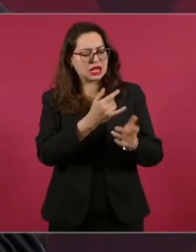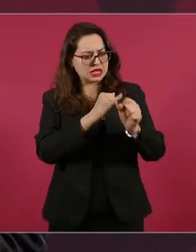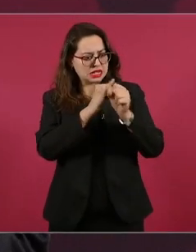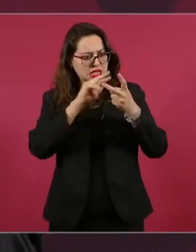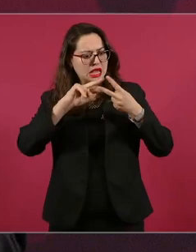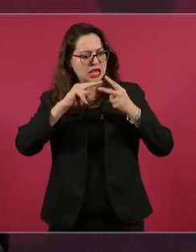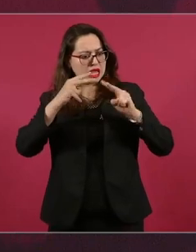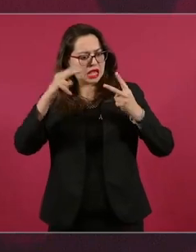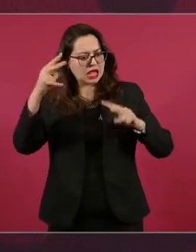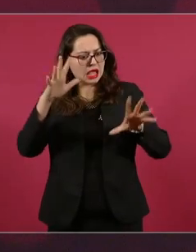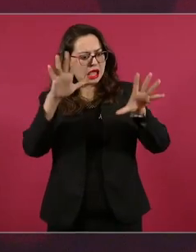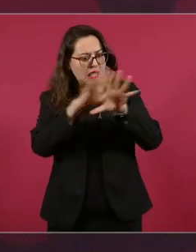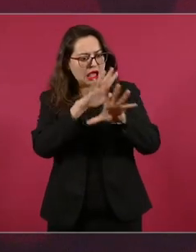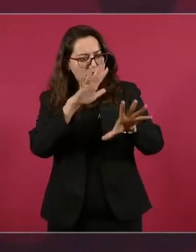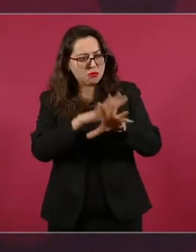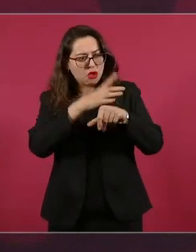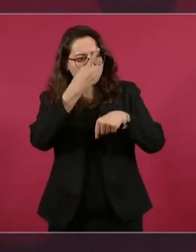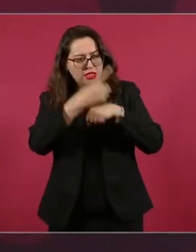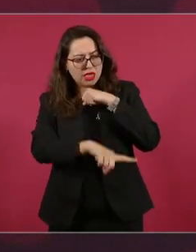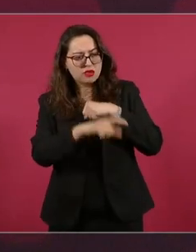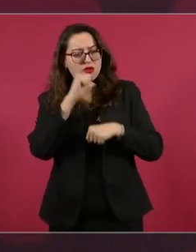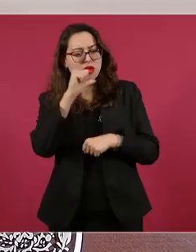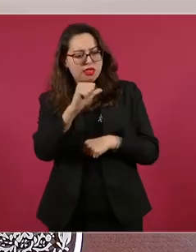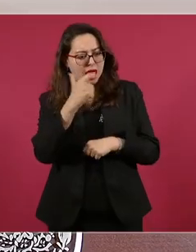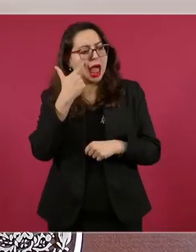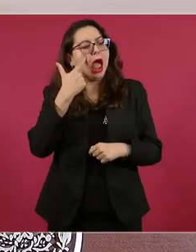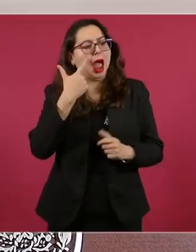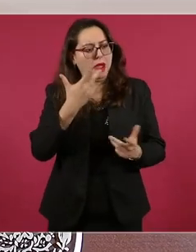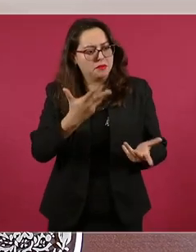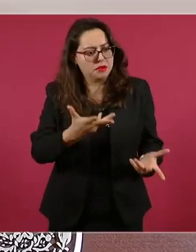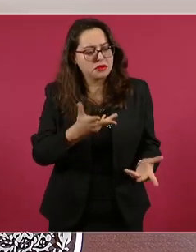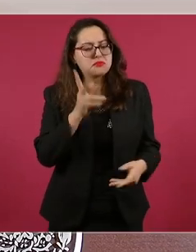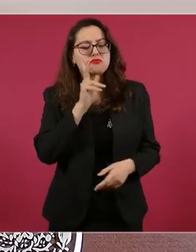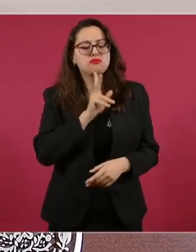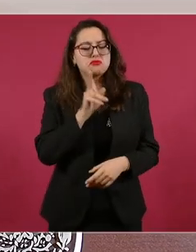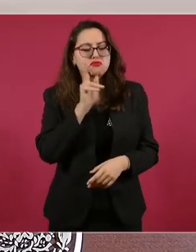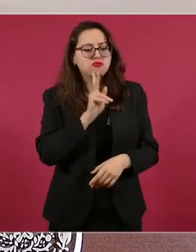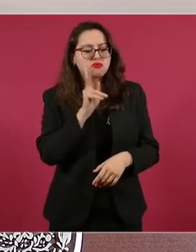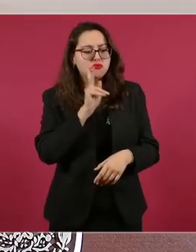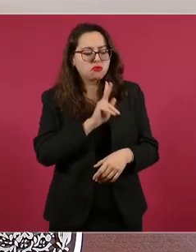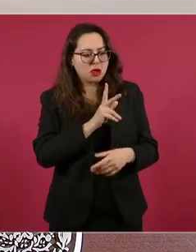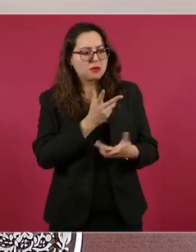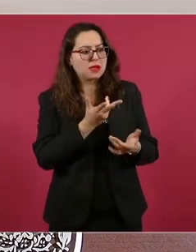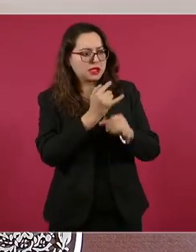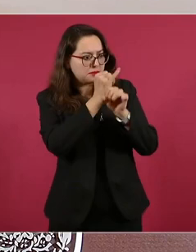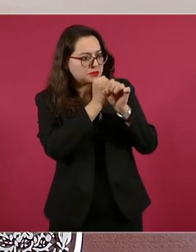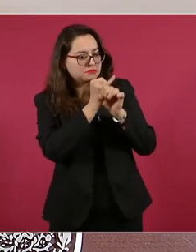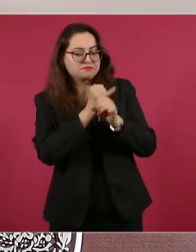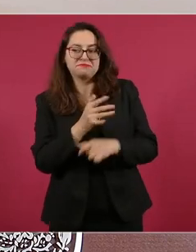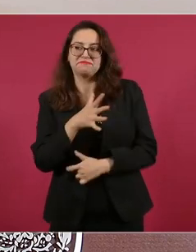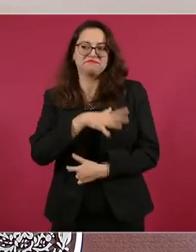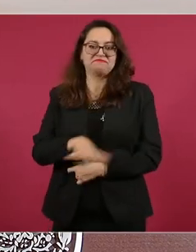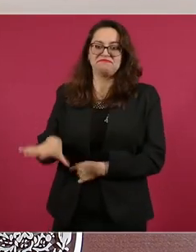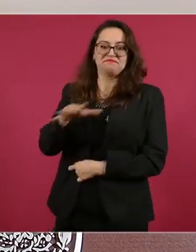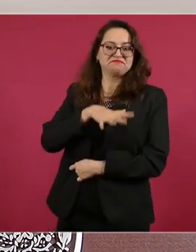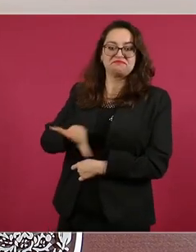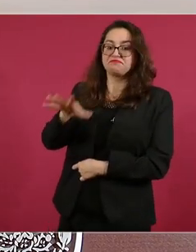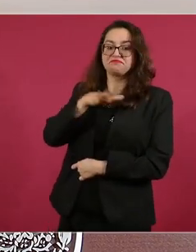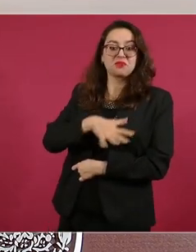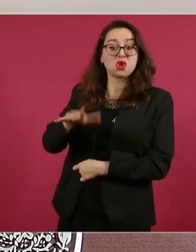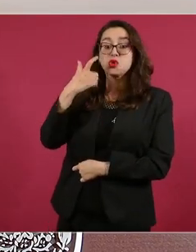los estudios sobre el maíz y se han negado de parte de Estados Unidos,